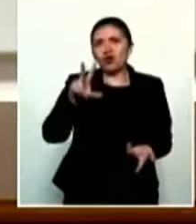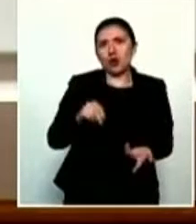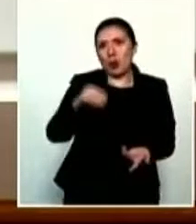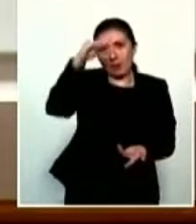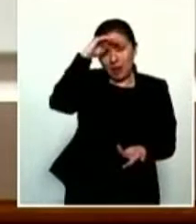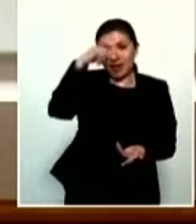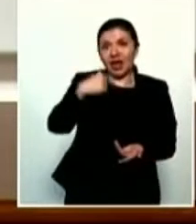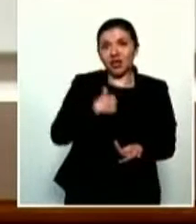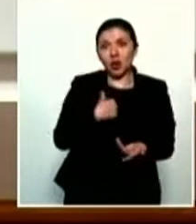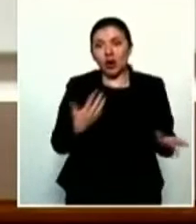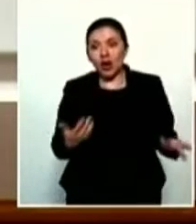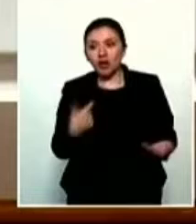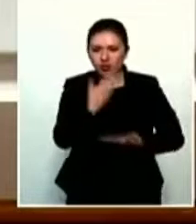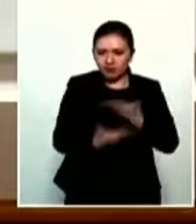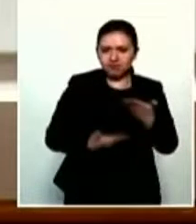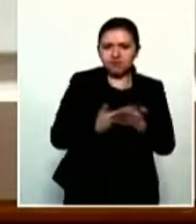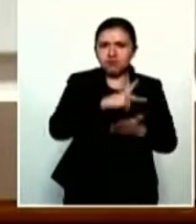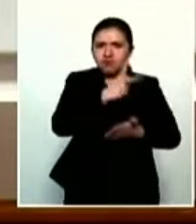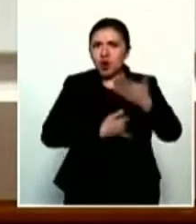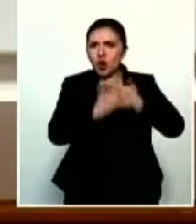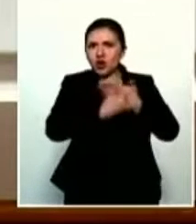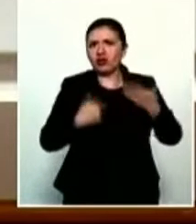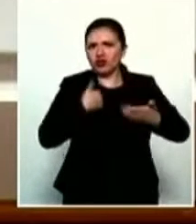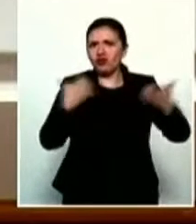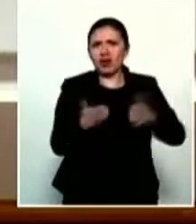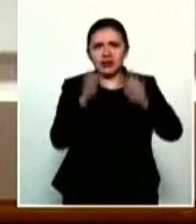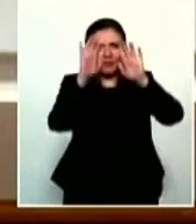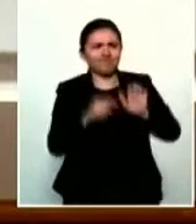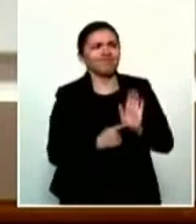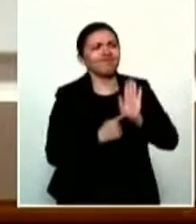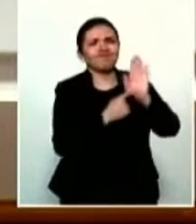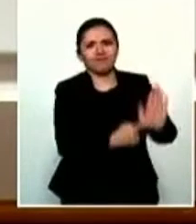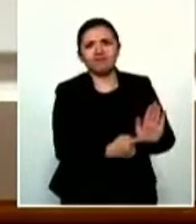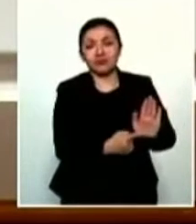promover, presentar un proyecto como el que presenté.